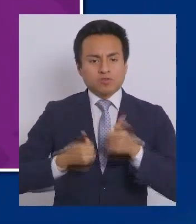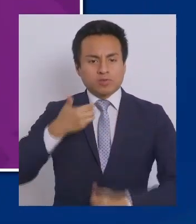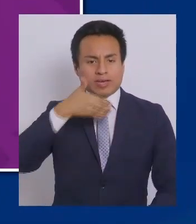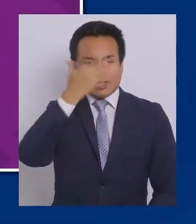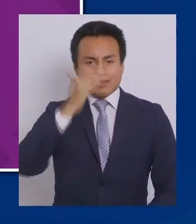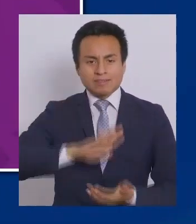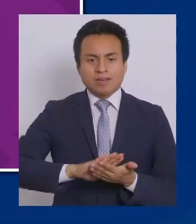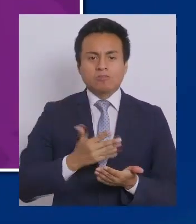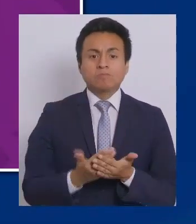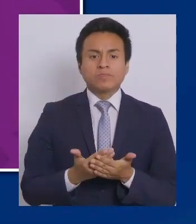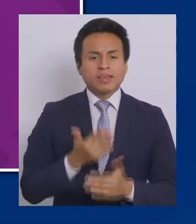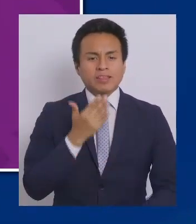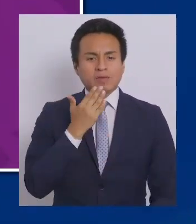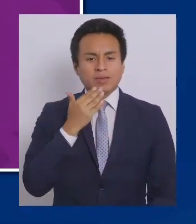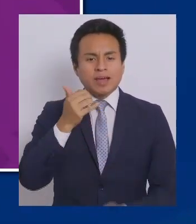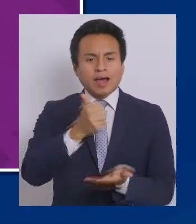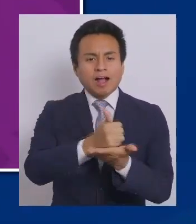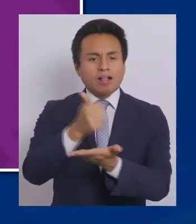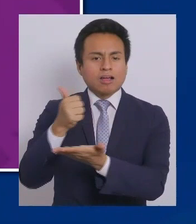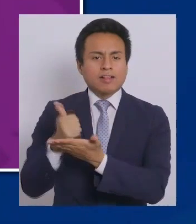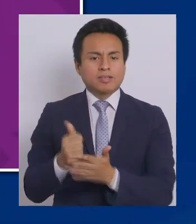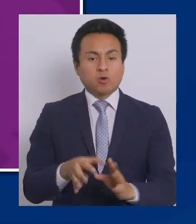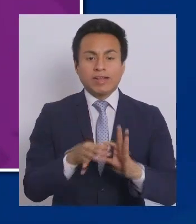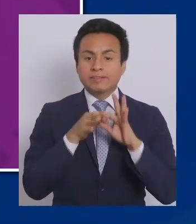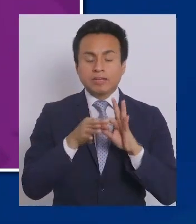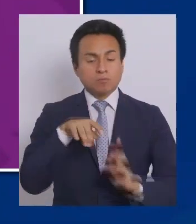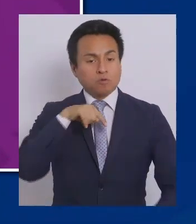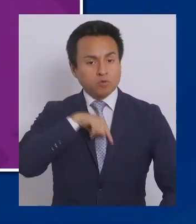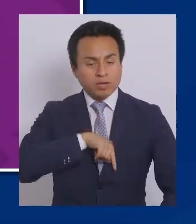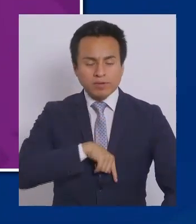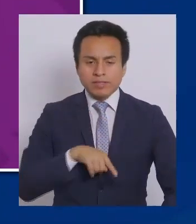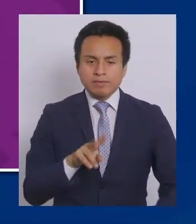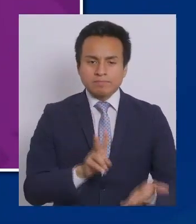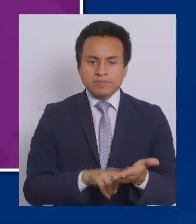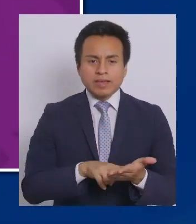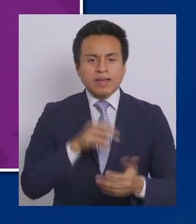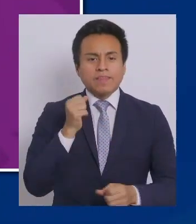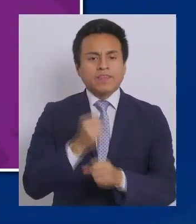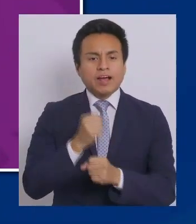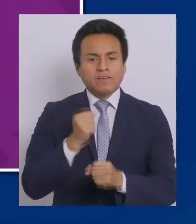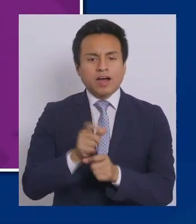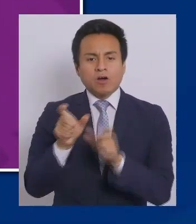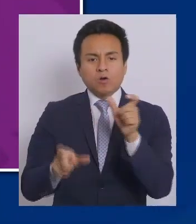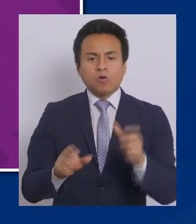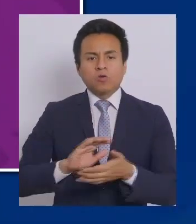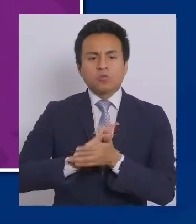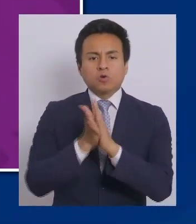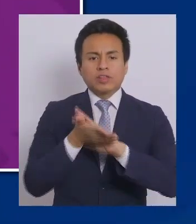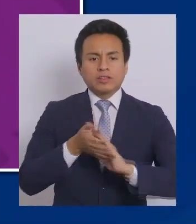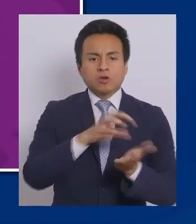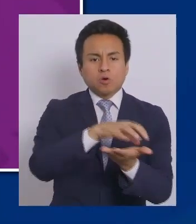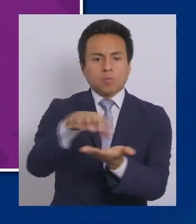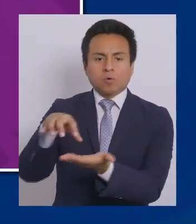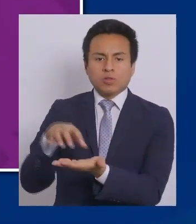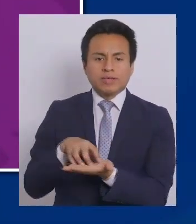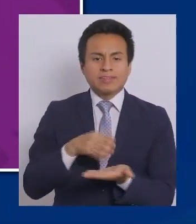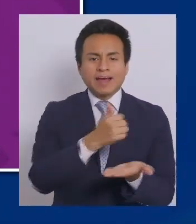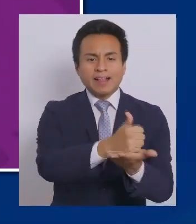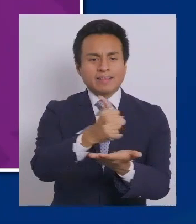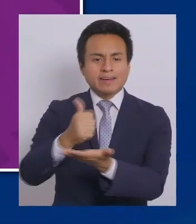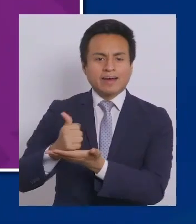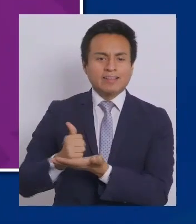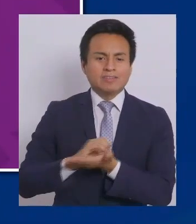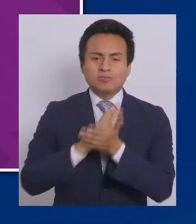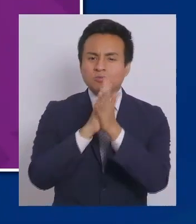salud y sobre todo de los alcaldes quiero agradecer profundamente el trabajo de todas las comunas de todos los alcaldes